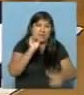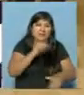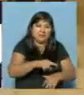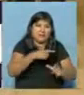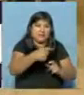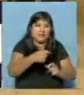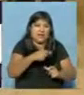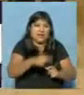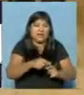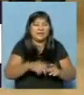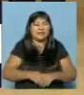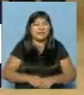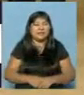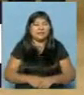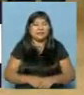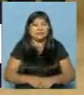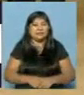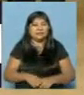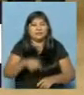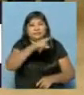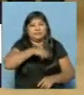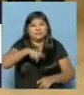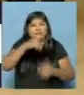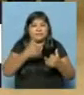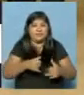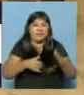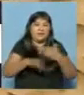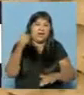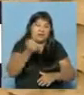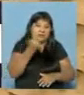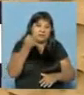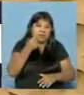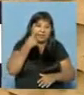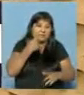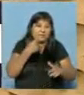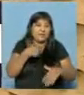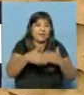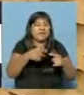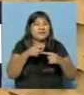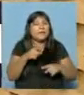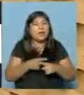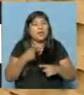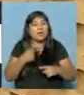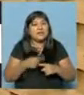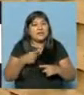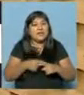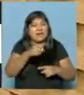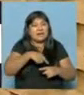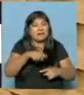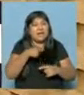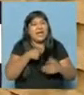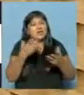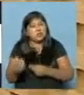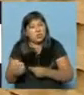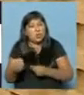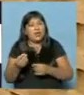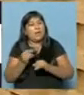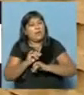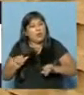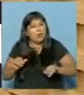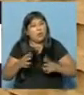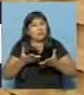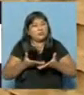como comentábamos y hablábamos acá con Pedro. Y es muy importante que existan estas políticas de Estado que ayuden, que promocionen, también